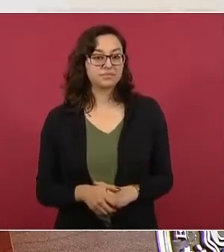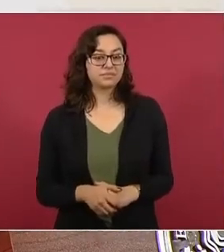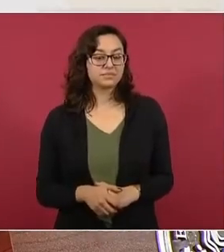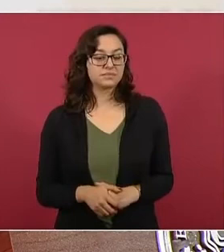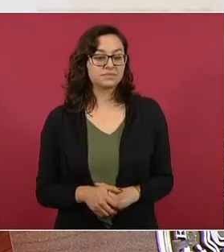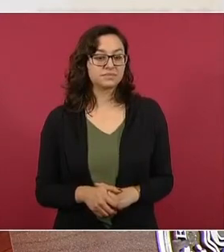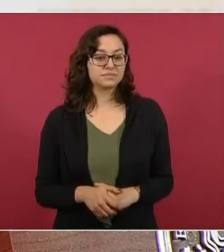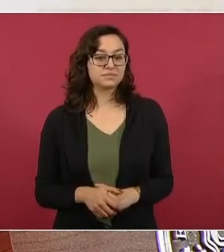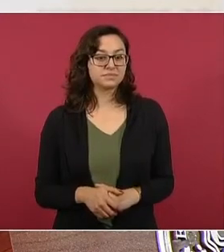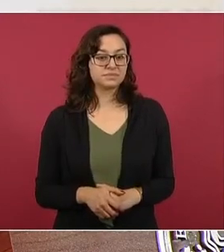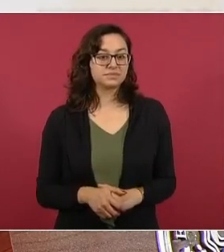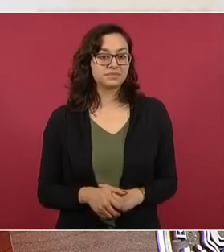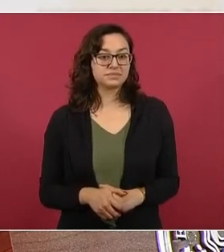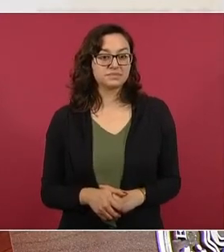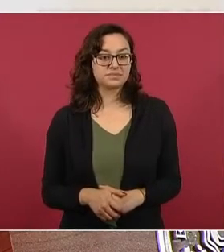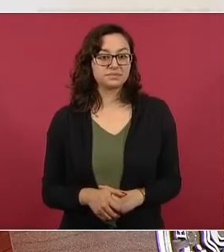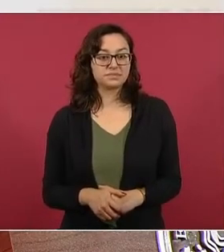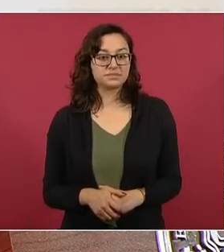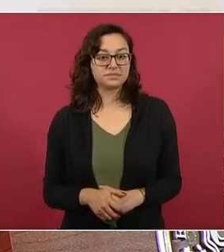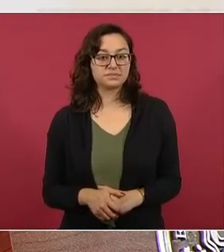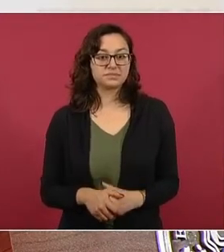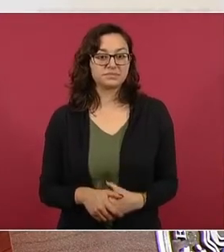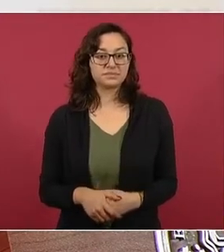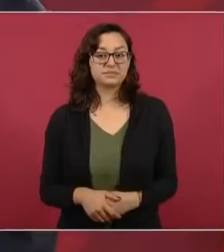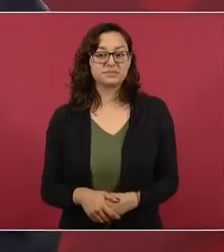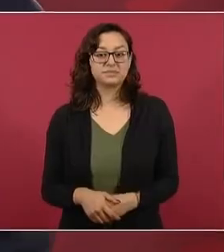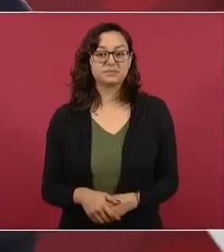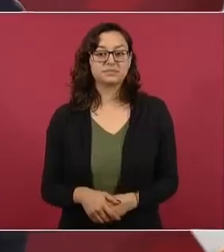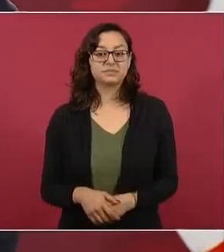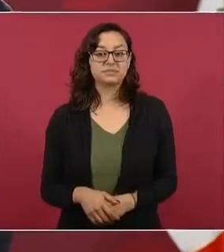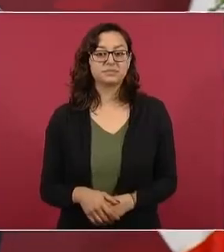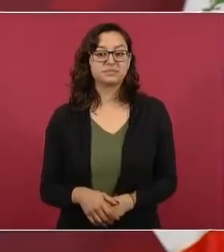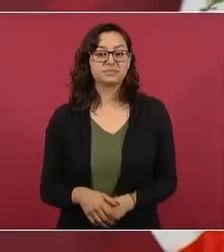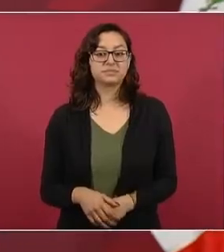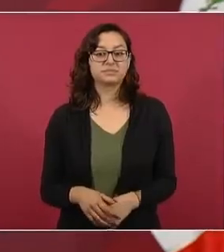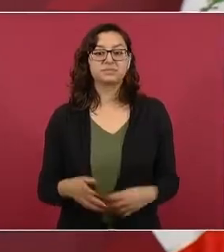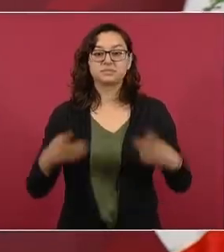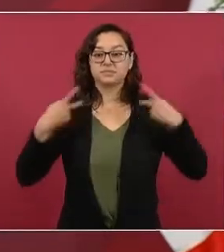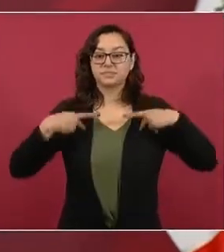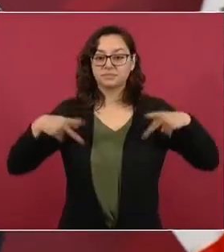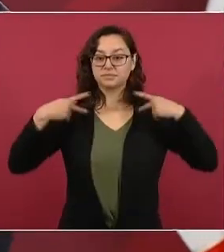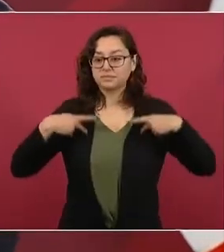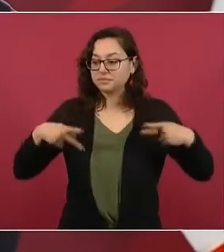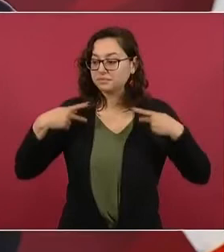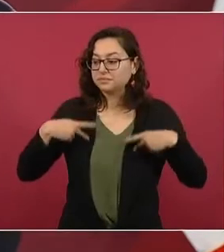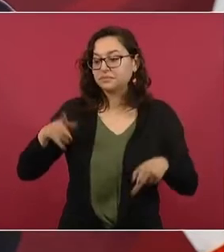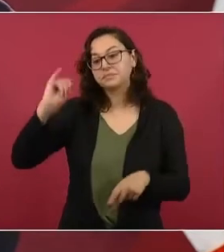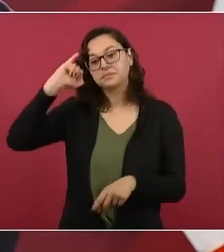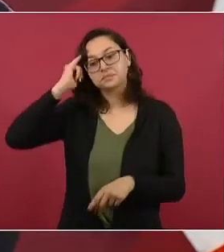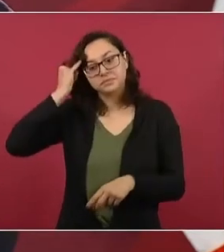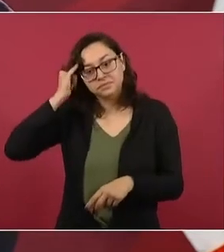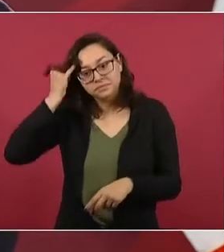de un grupo de indígenas que fue a verlo,